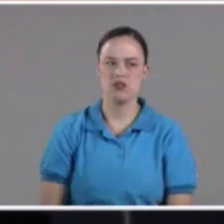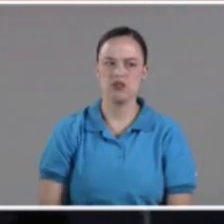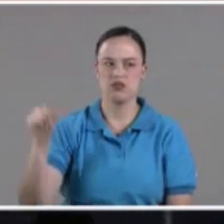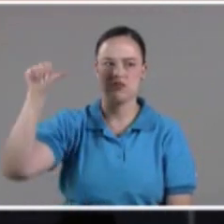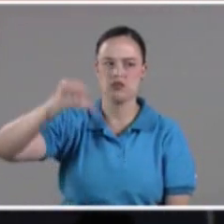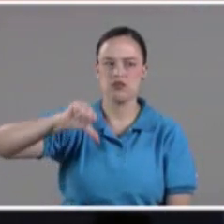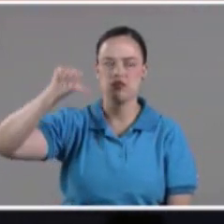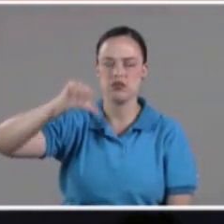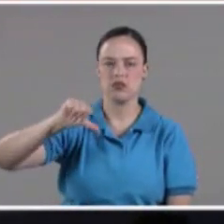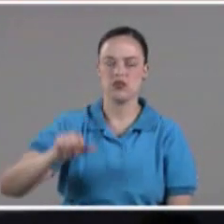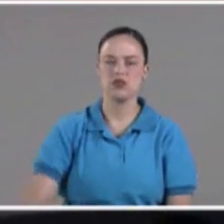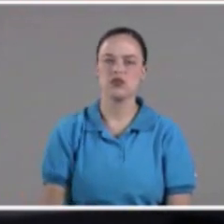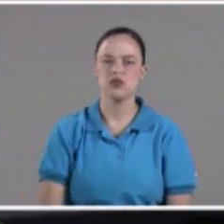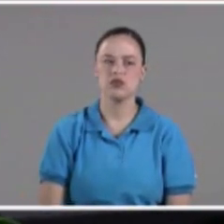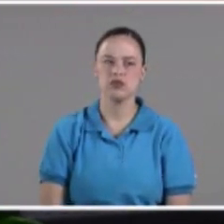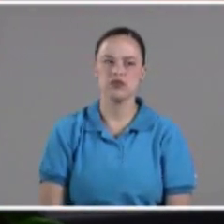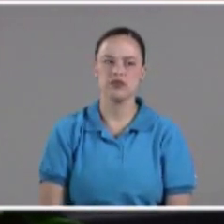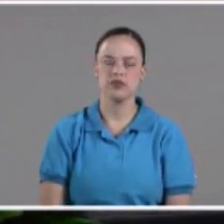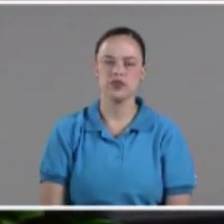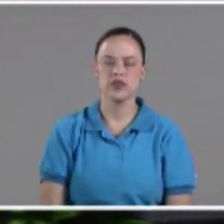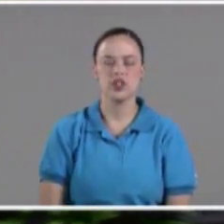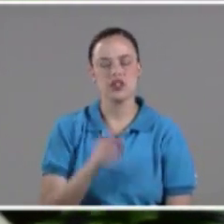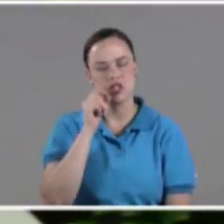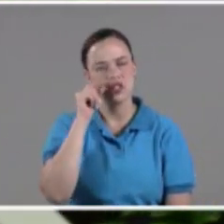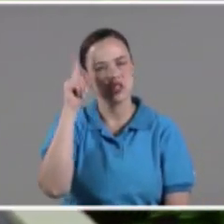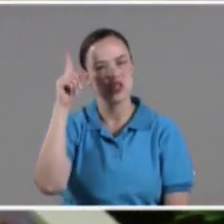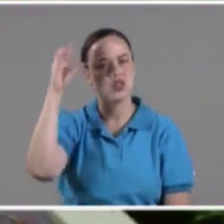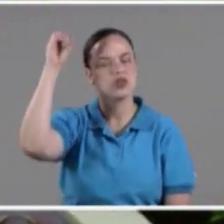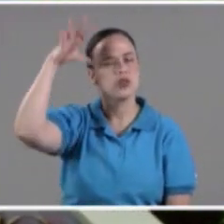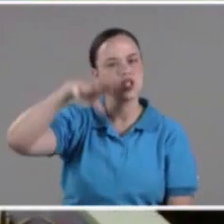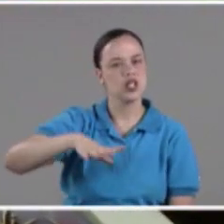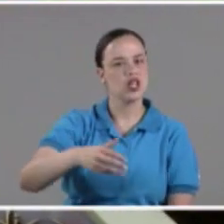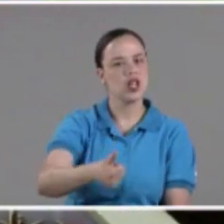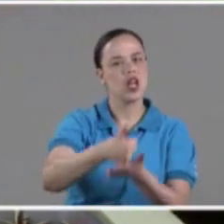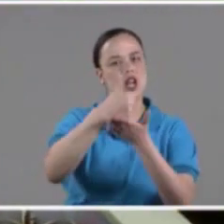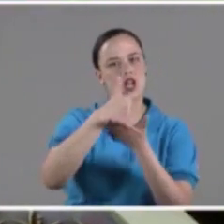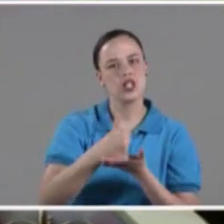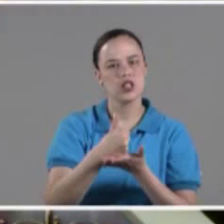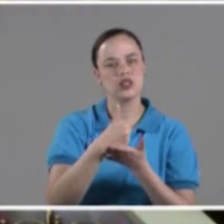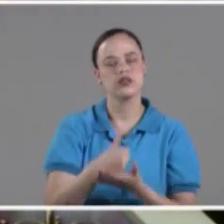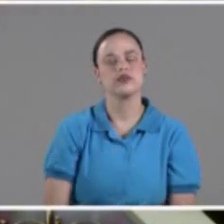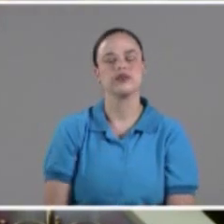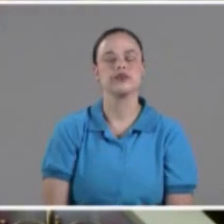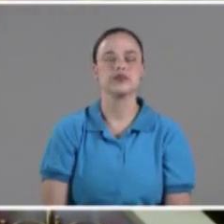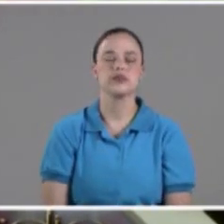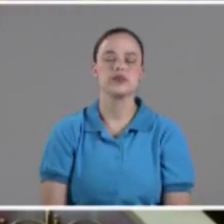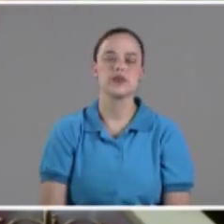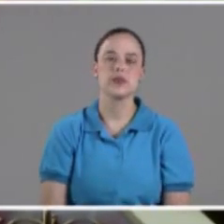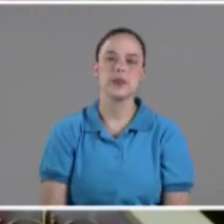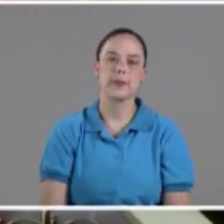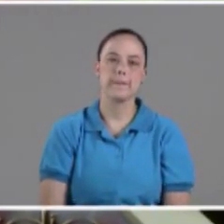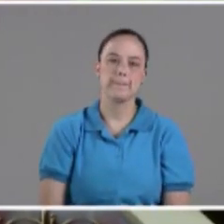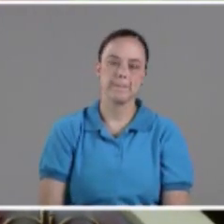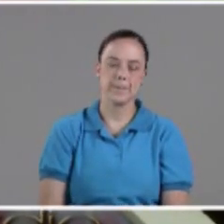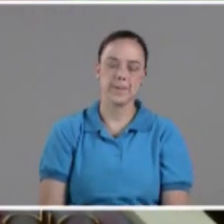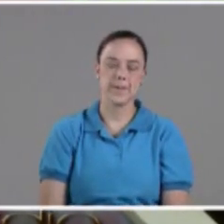y y que el señor los bendiga y los ayude definitivamente